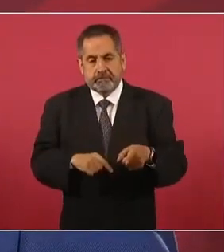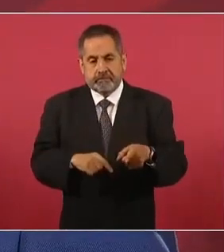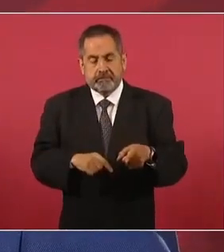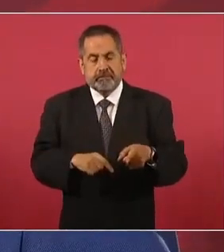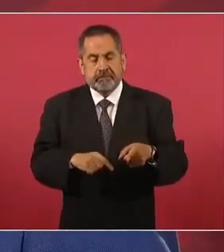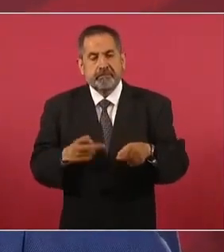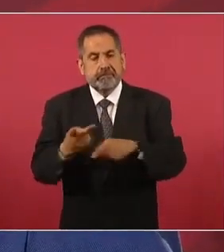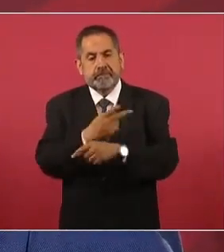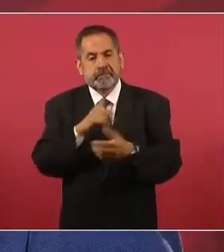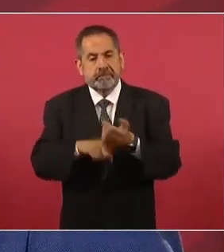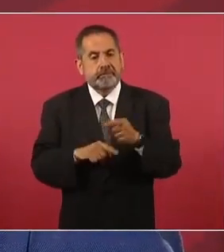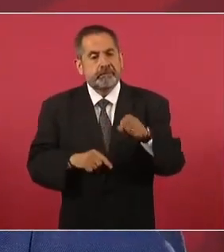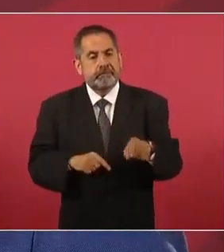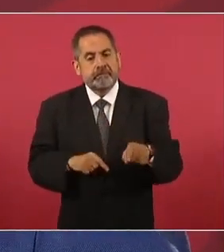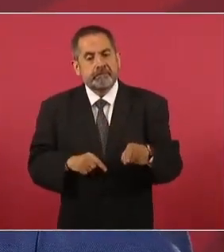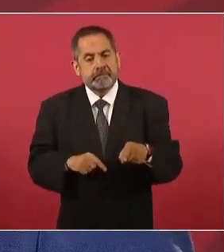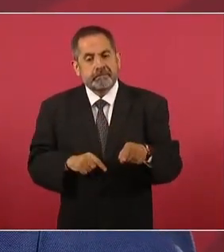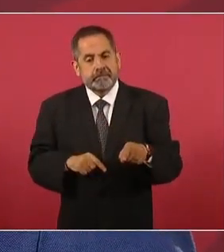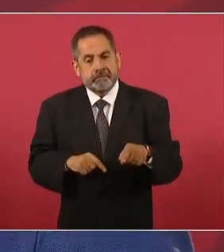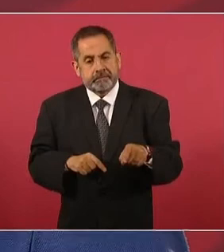que se está